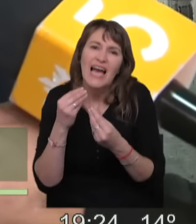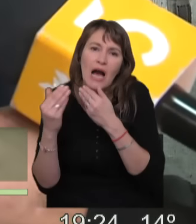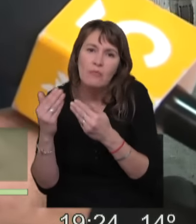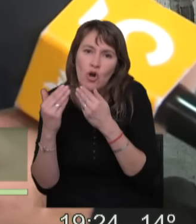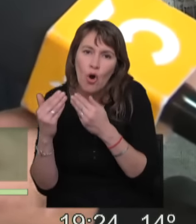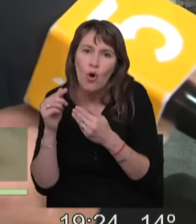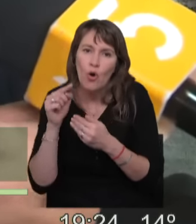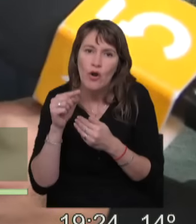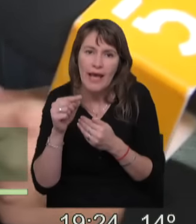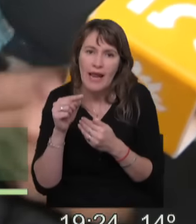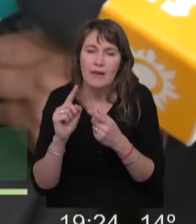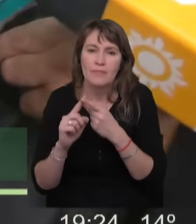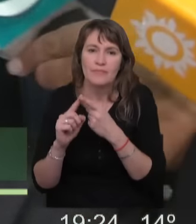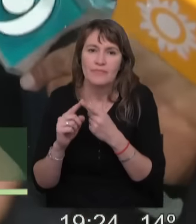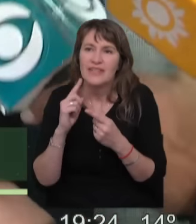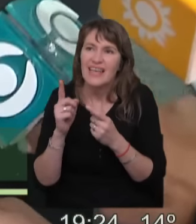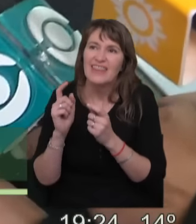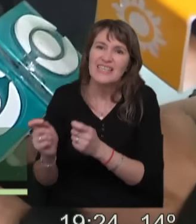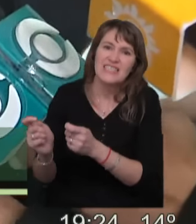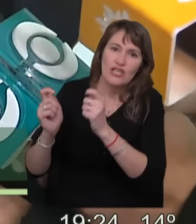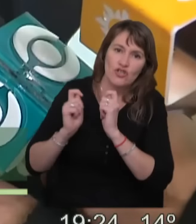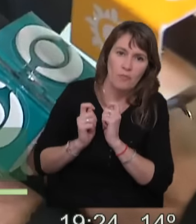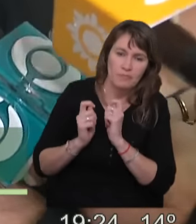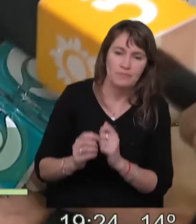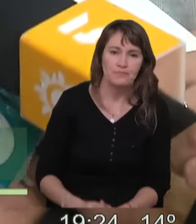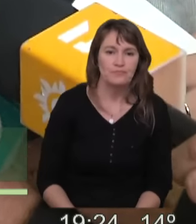previo a que la designaran en el caso Penades?